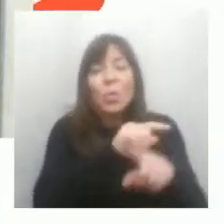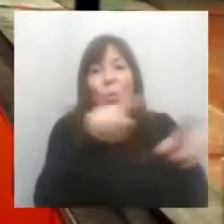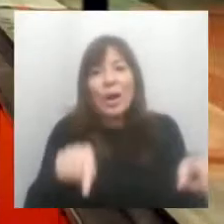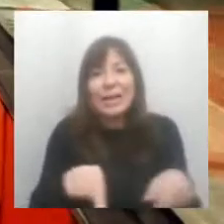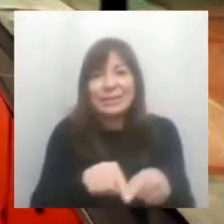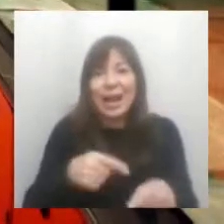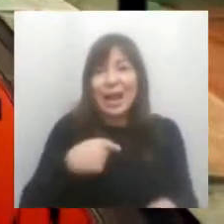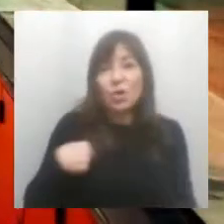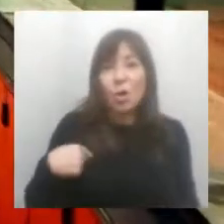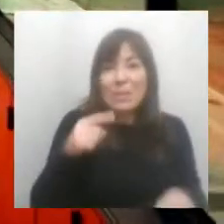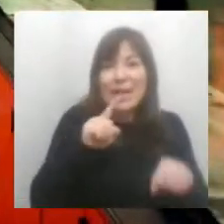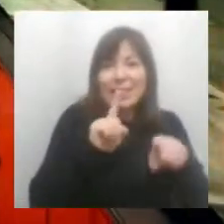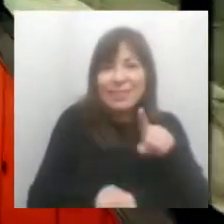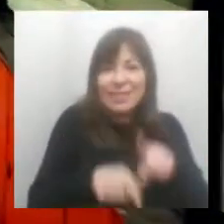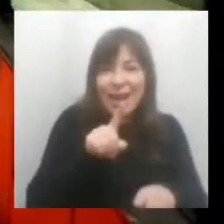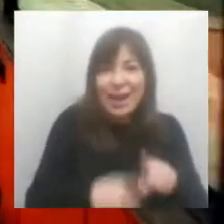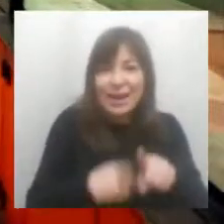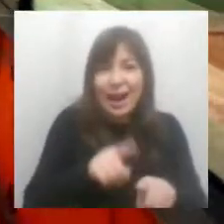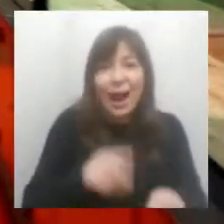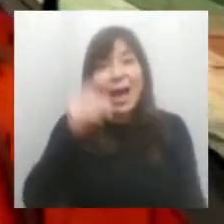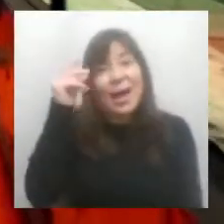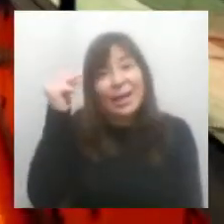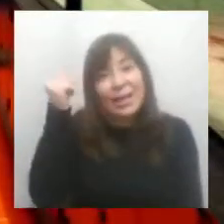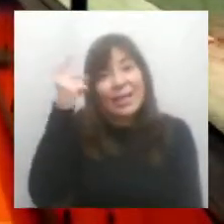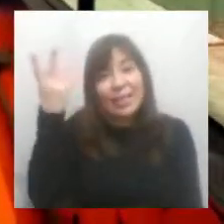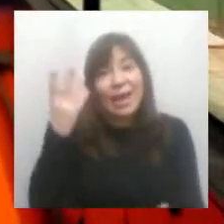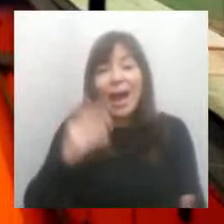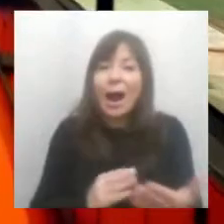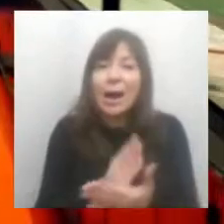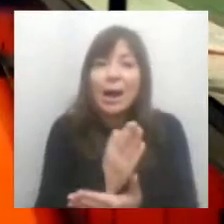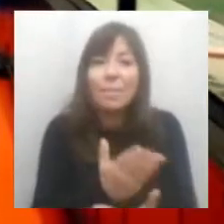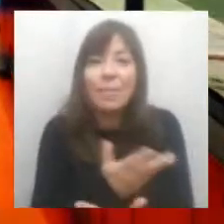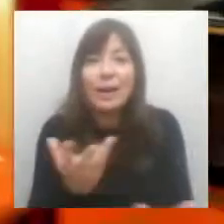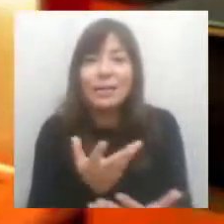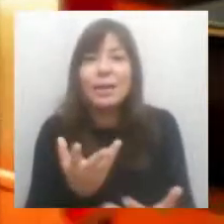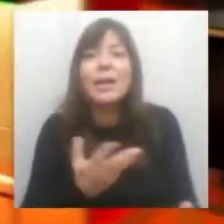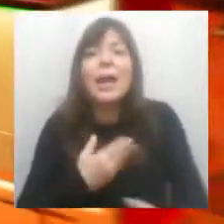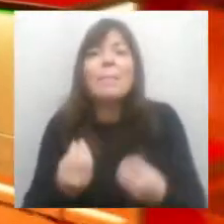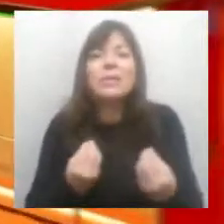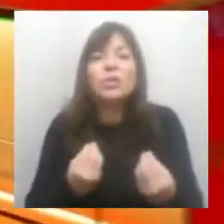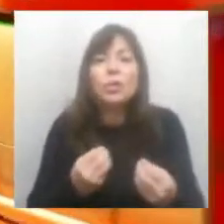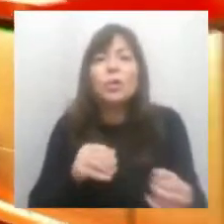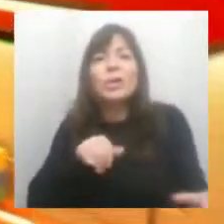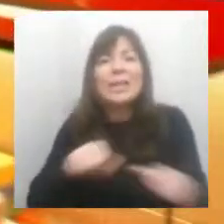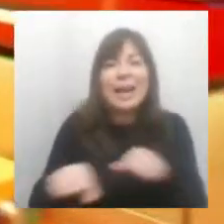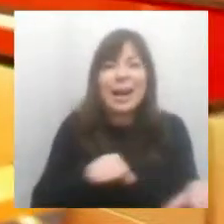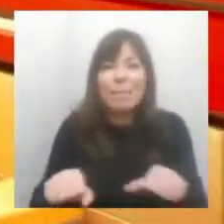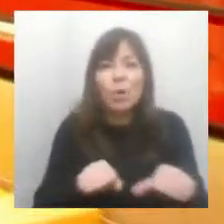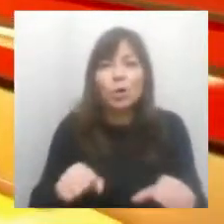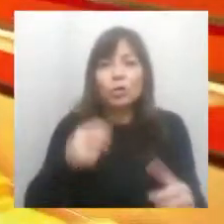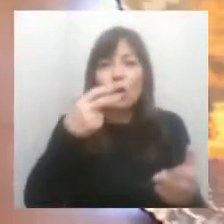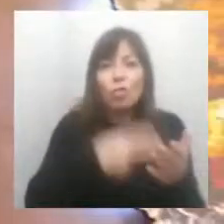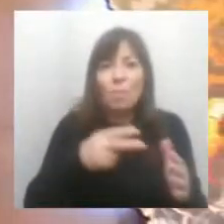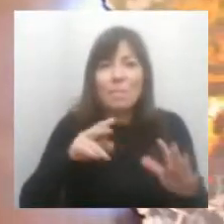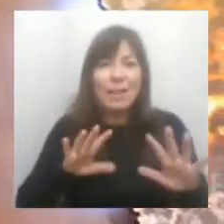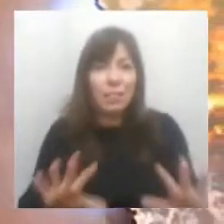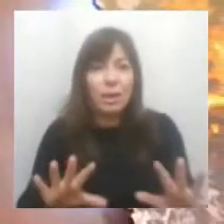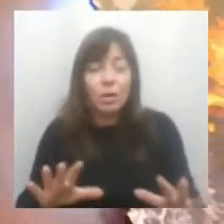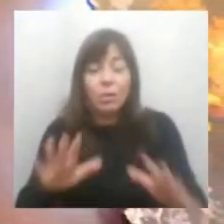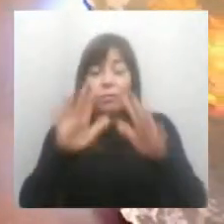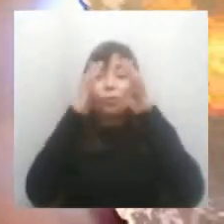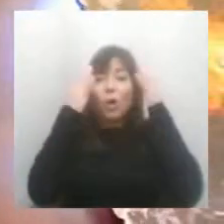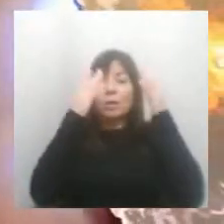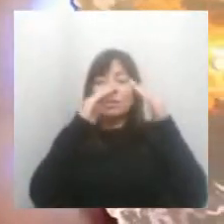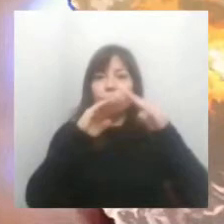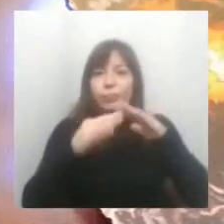originó, la idea en el fondo, a partir de lo que sucedió en el terremoto del 2010, el cual dejó un gran impacto en nuestra sociedad. Y